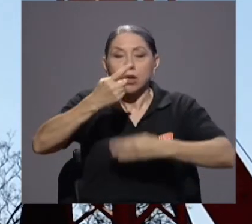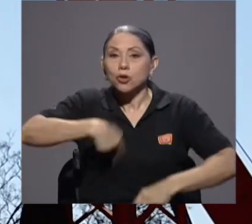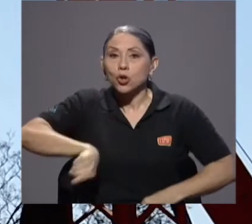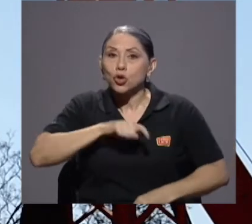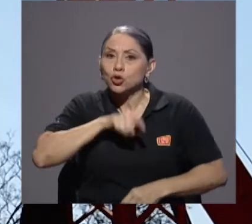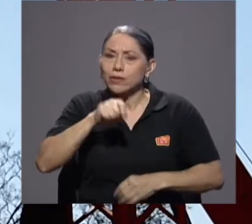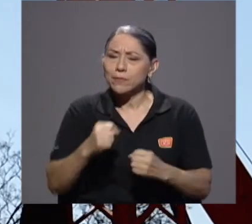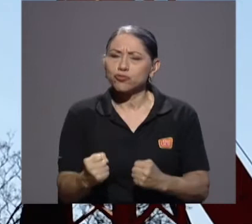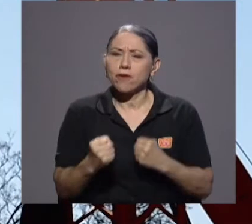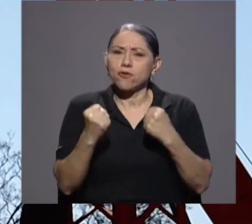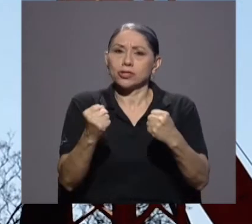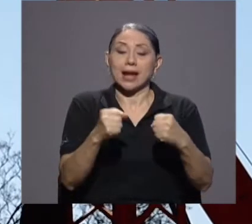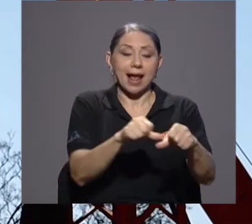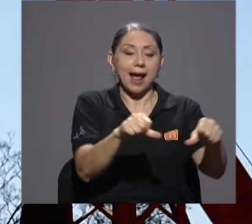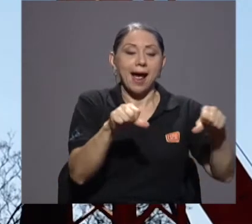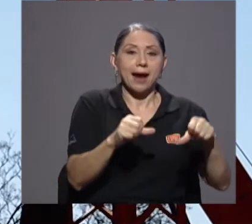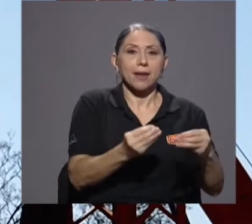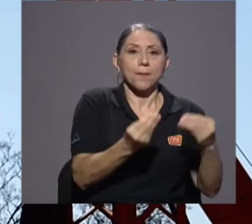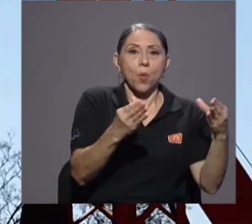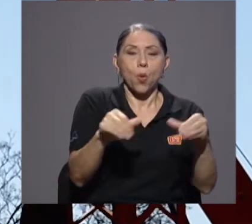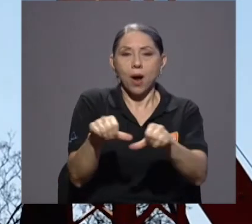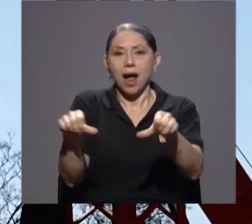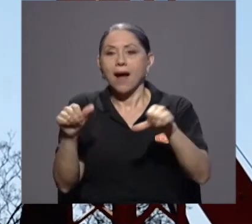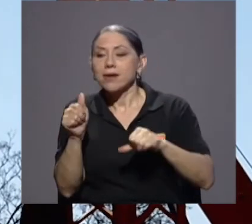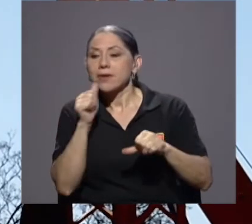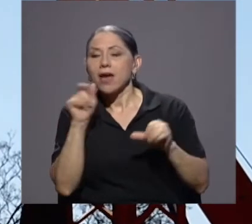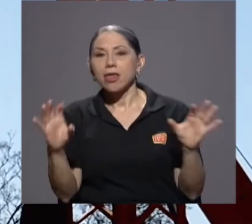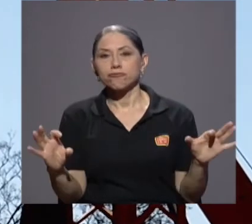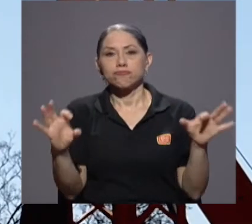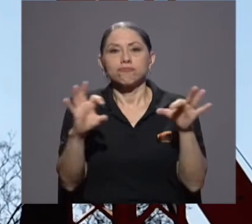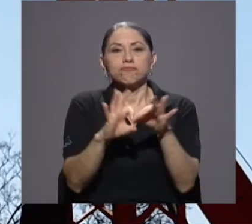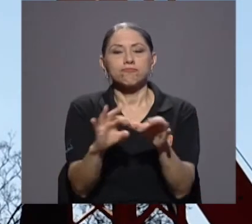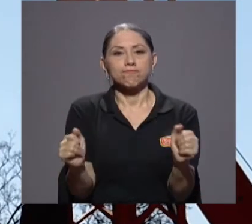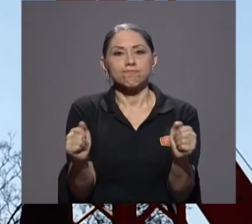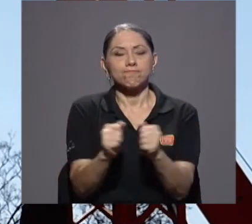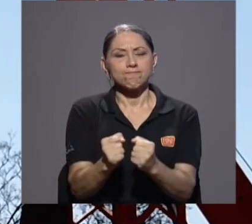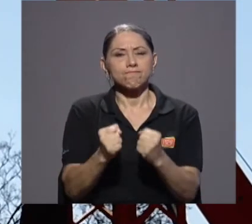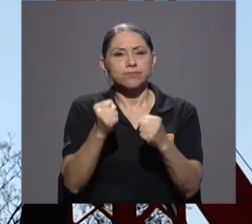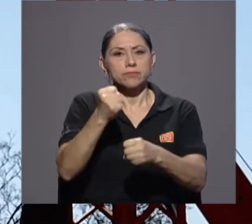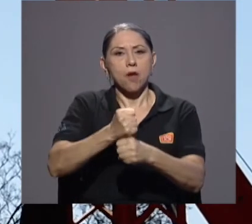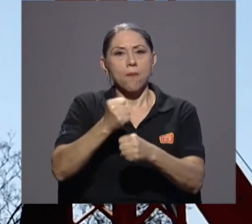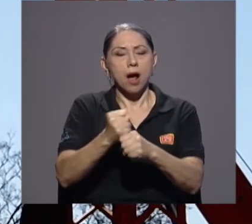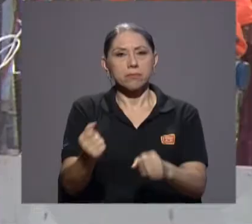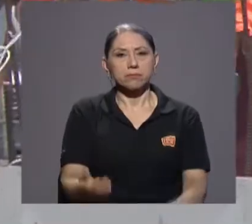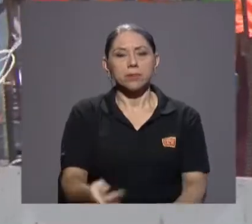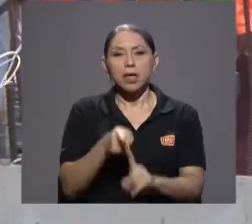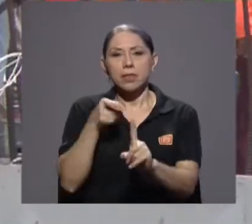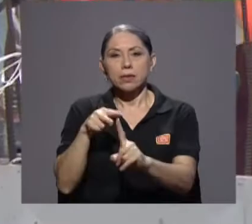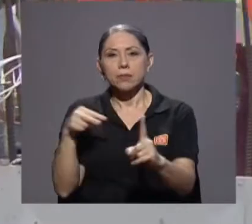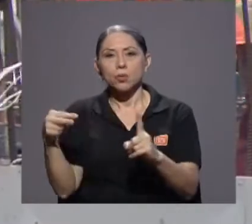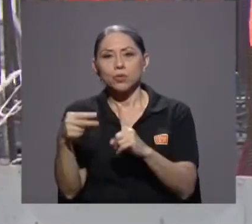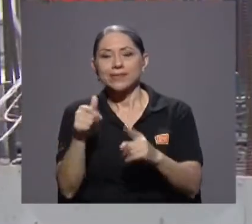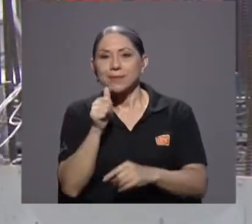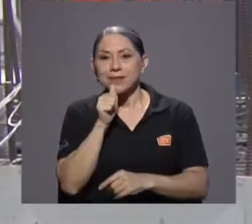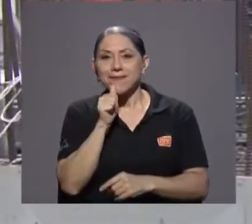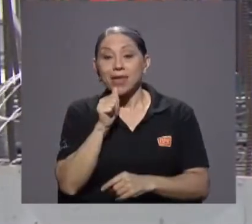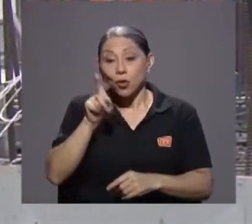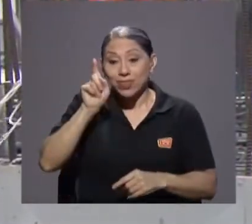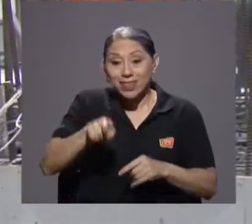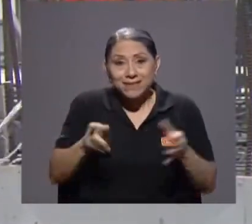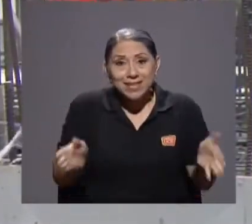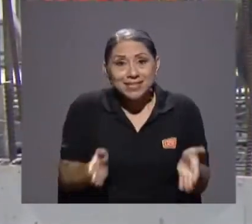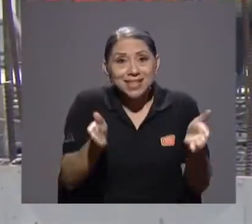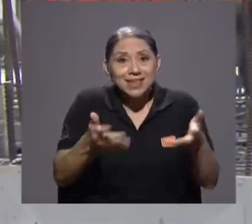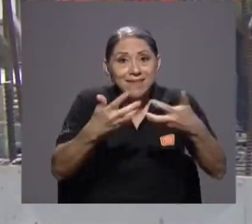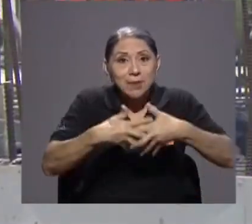reforzar las alianzas públicos-privadas, y desde el punto de vista privado hay que incentivar a los desarrolladores a